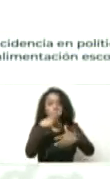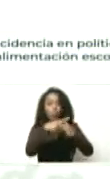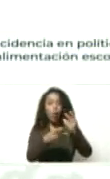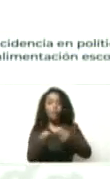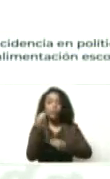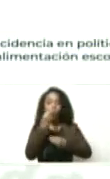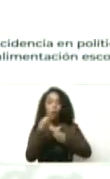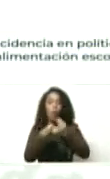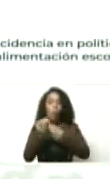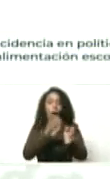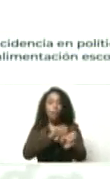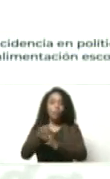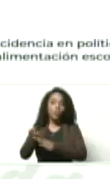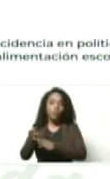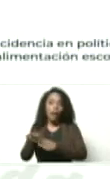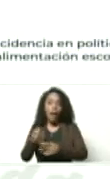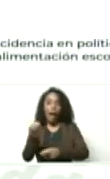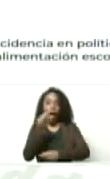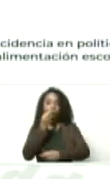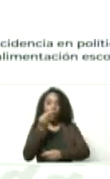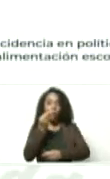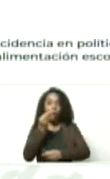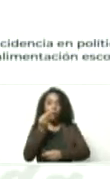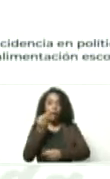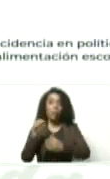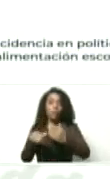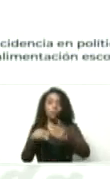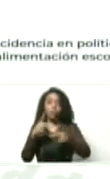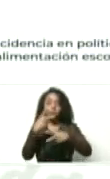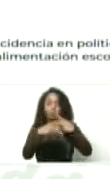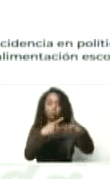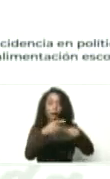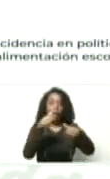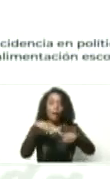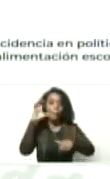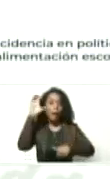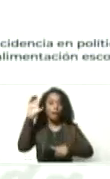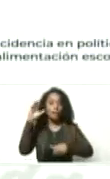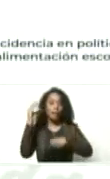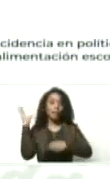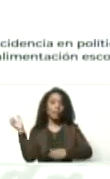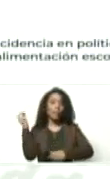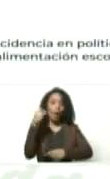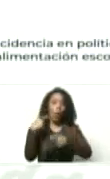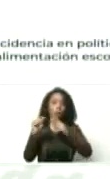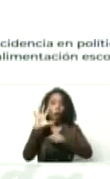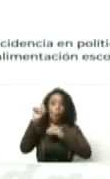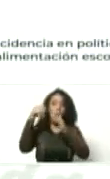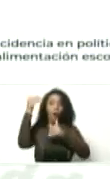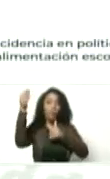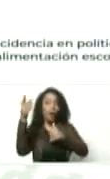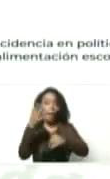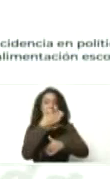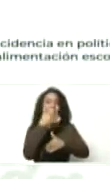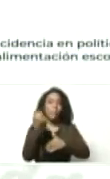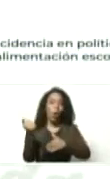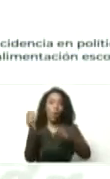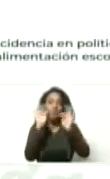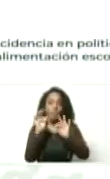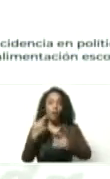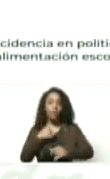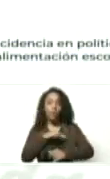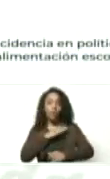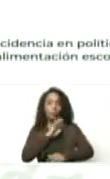que nos sacaban entonces las verduras, que nos sacaban cosas que se producen en el país por traer otras cosas importadas. Entonces así mejoramos nuestro...